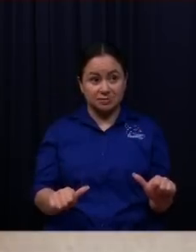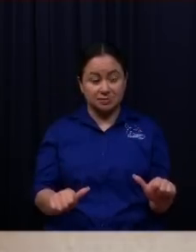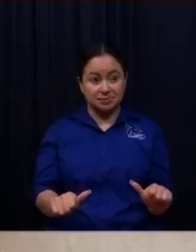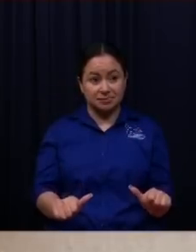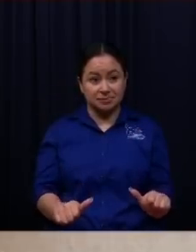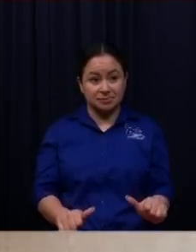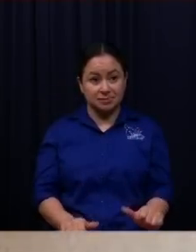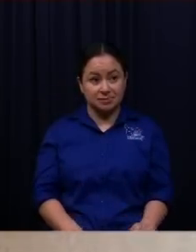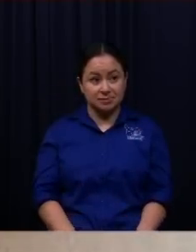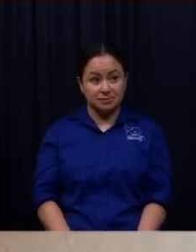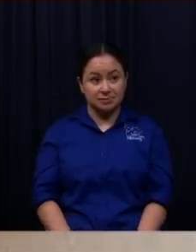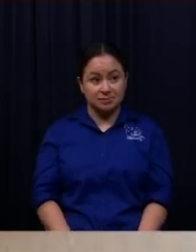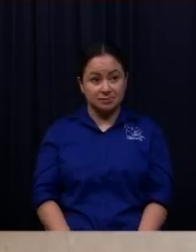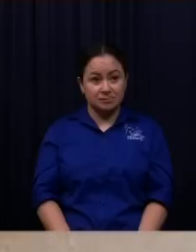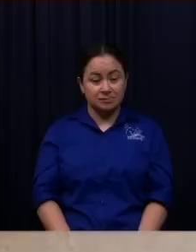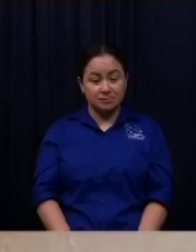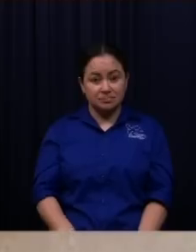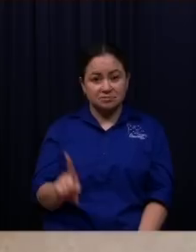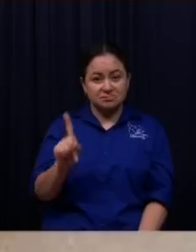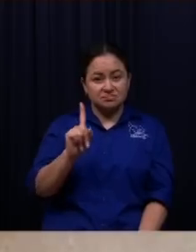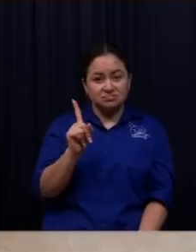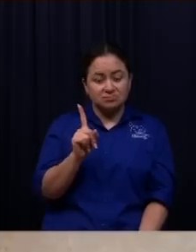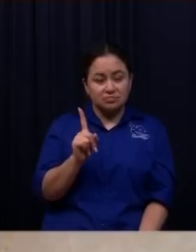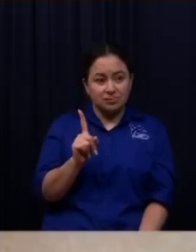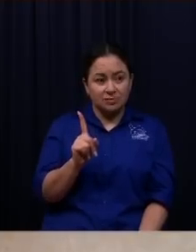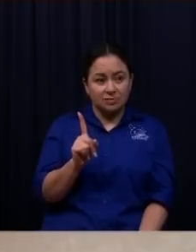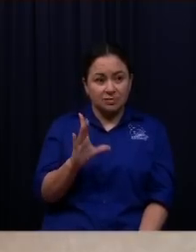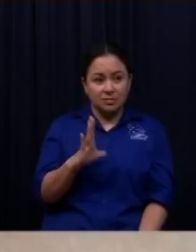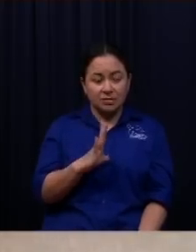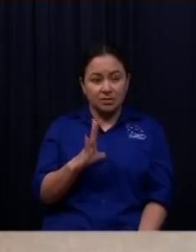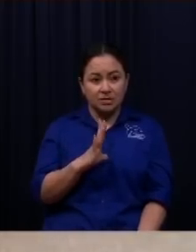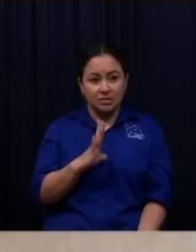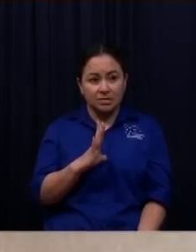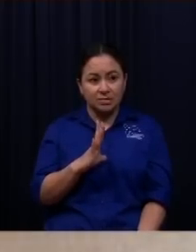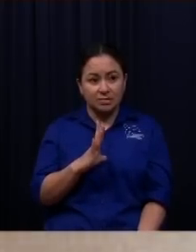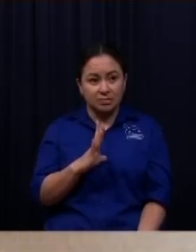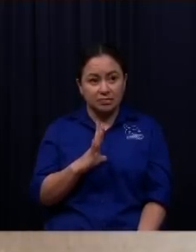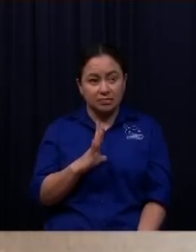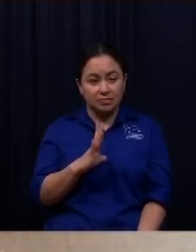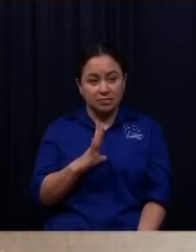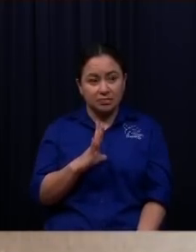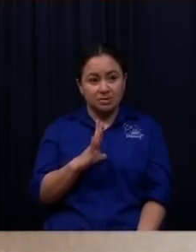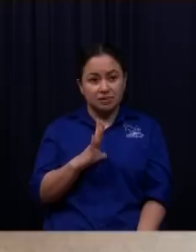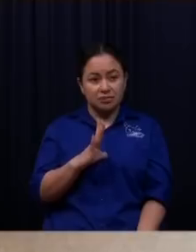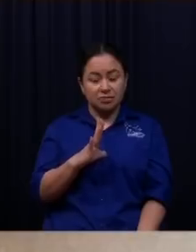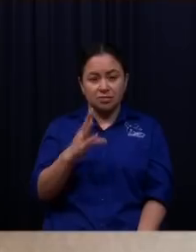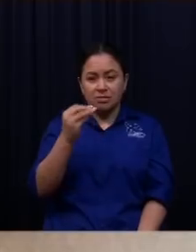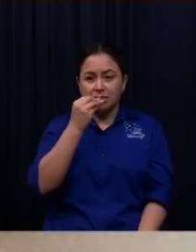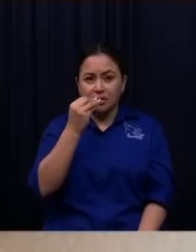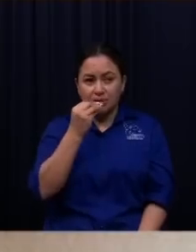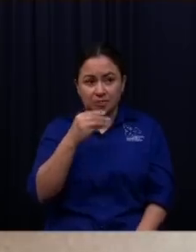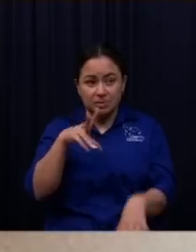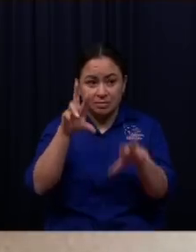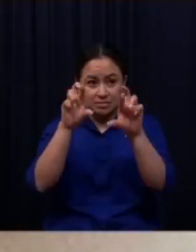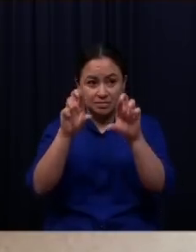tenemos un altar del cual no tienen derecho a comer los que sirven al